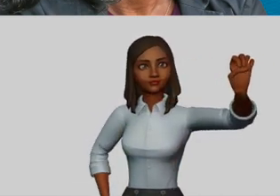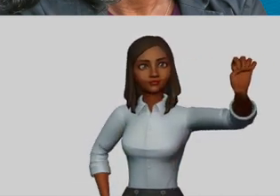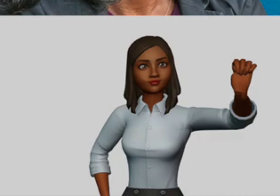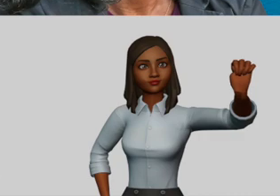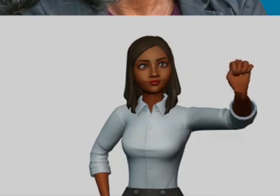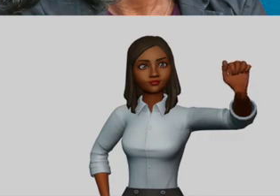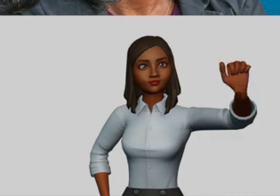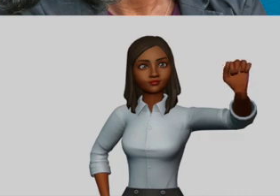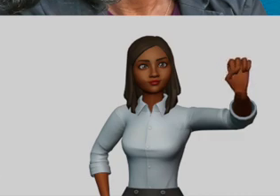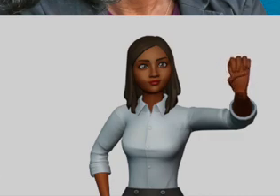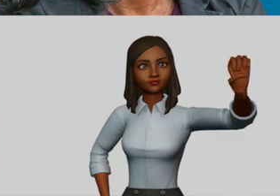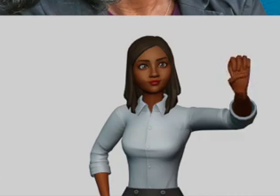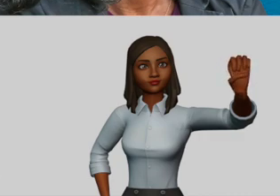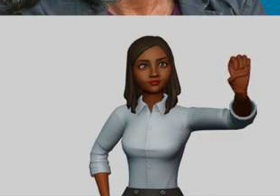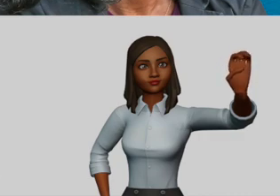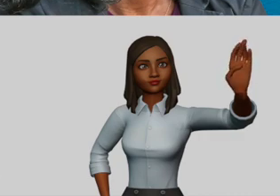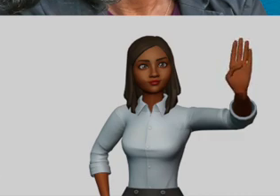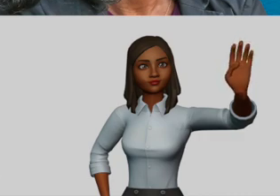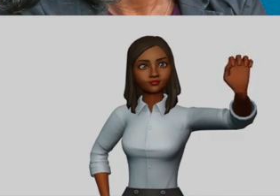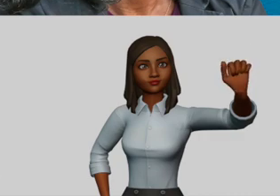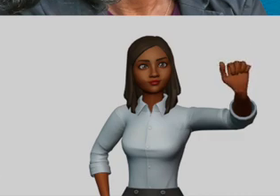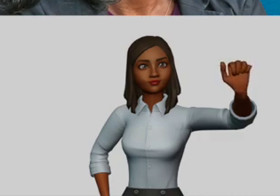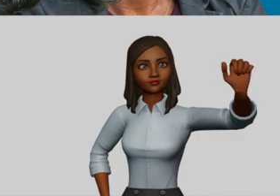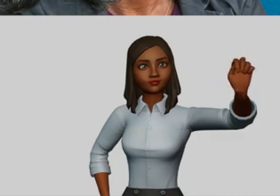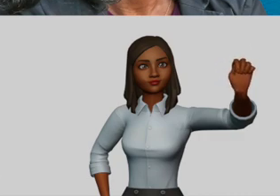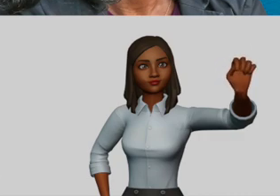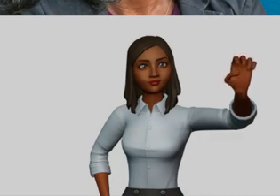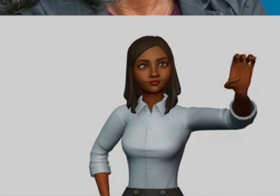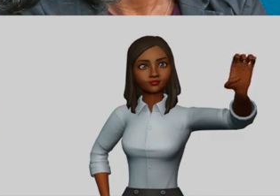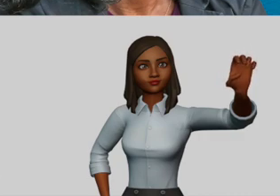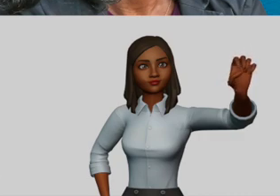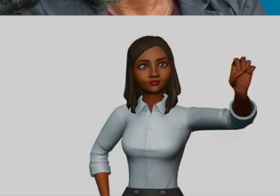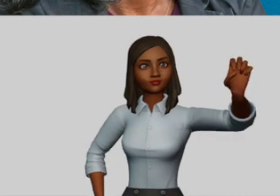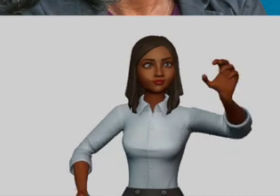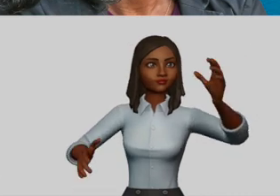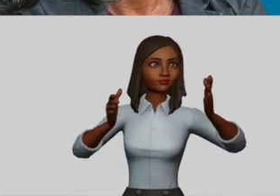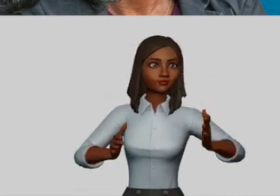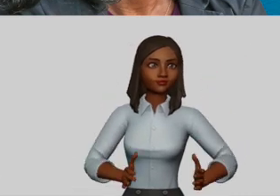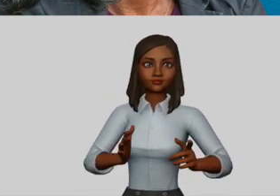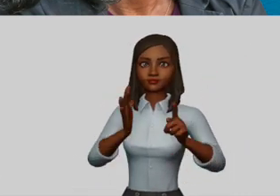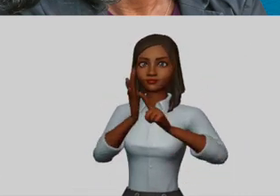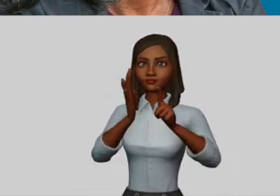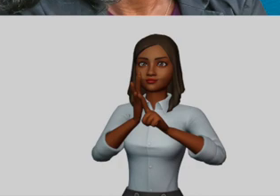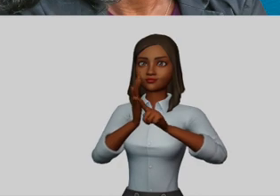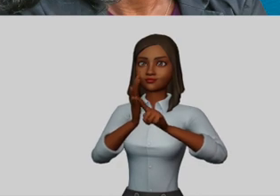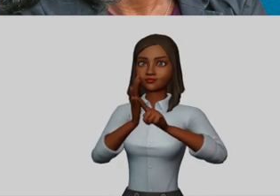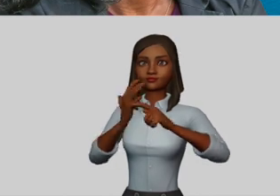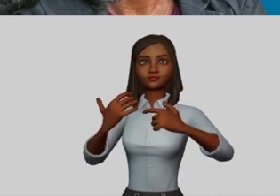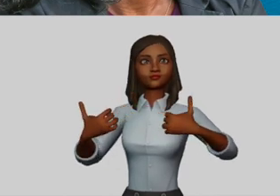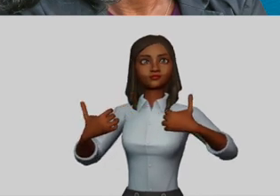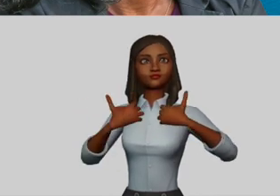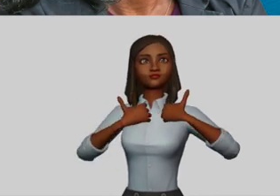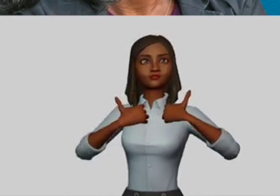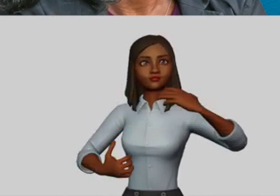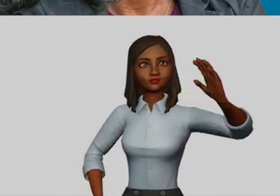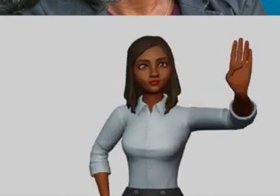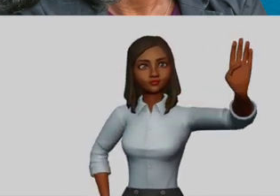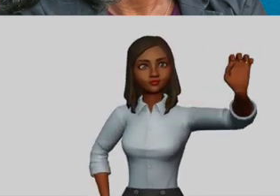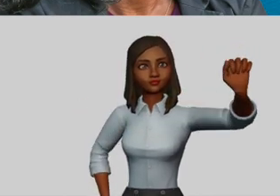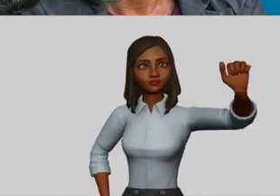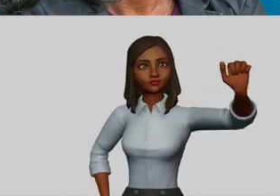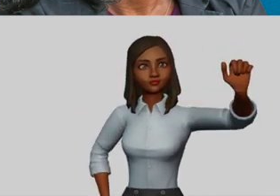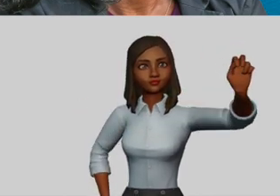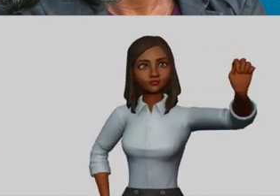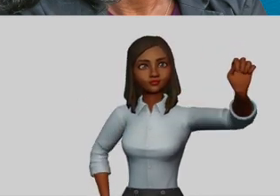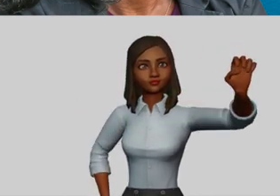No hablemos de tanto qué es lo que hacían. Yo quiero saber qué hacía Yamillet adentro de Fannie en